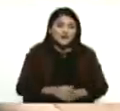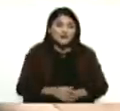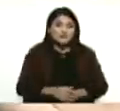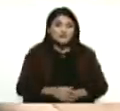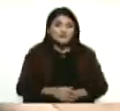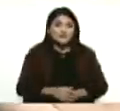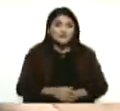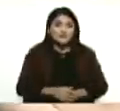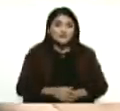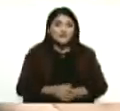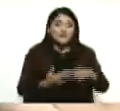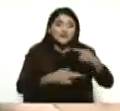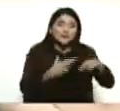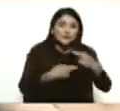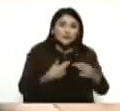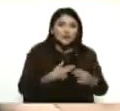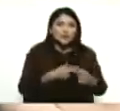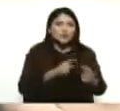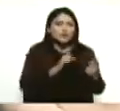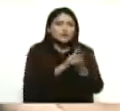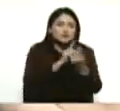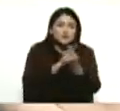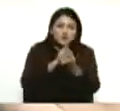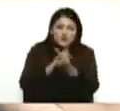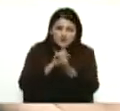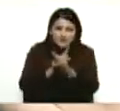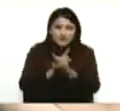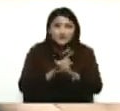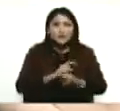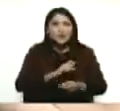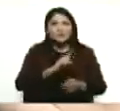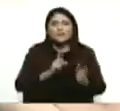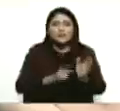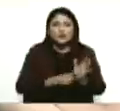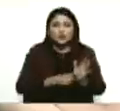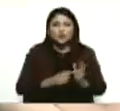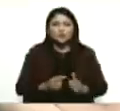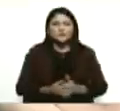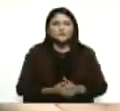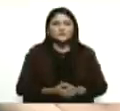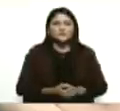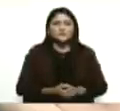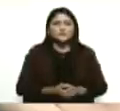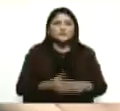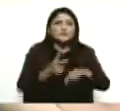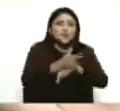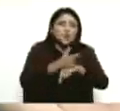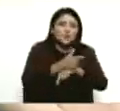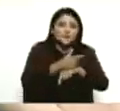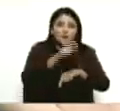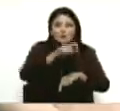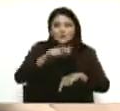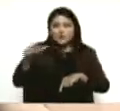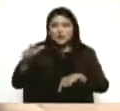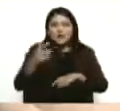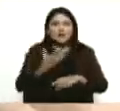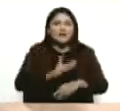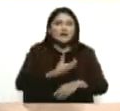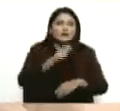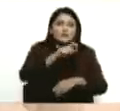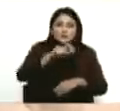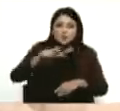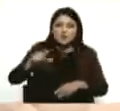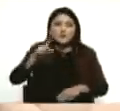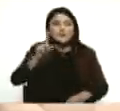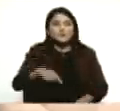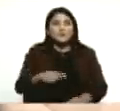contrario, nos reunimos con todas las alcaldesas y los alcaldes, nos reunimos con todas las gobernadoras, con todos los gobernadores, para mantener